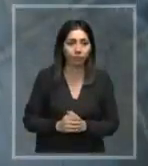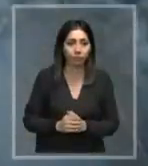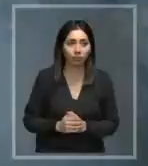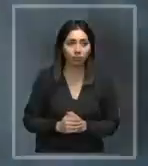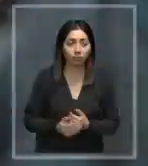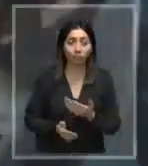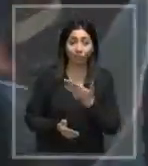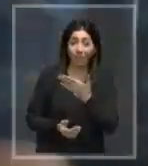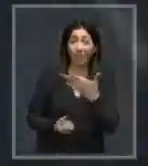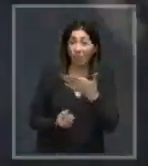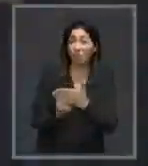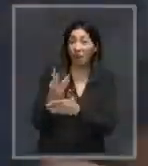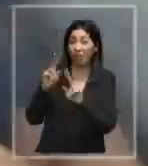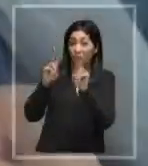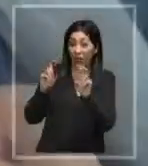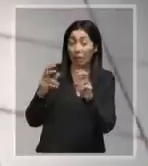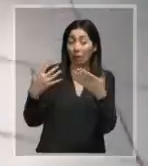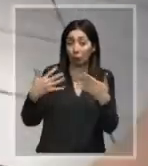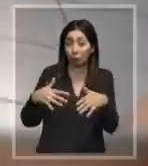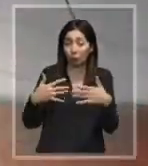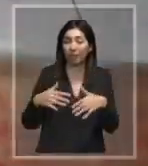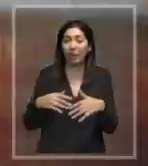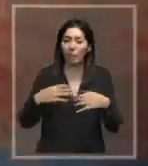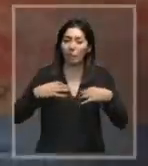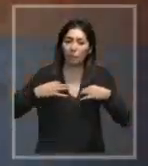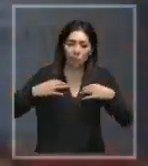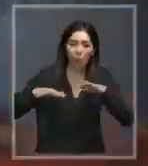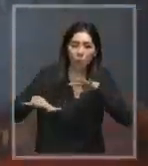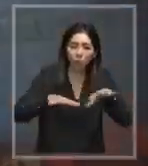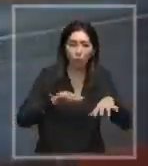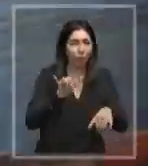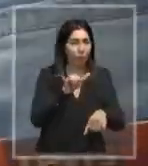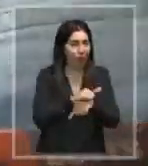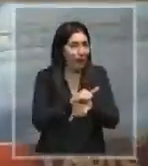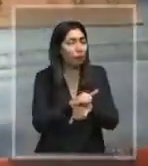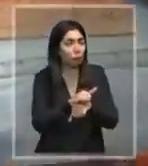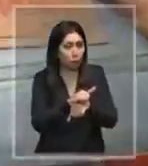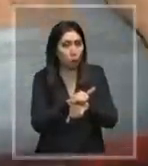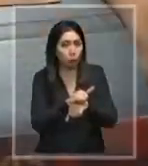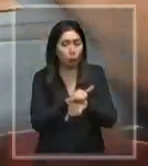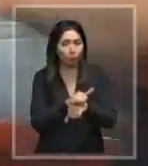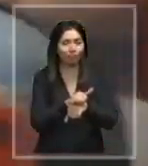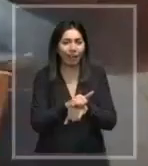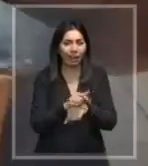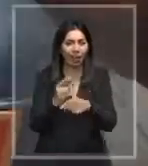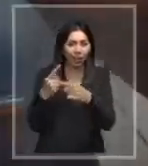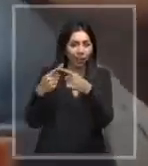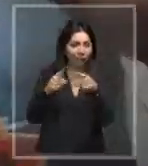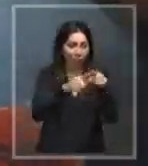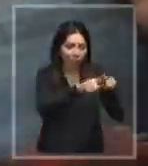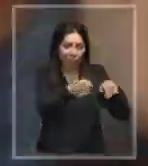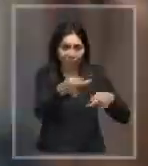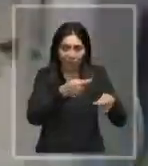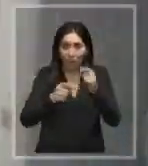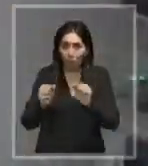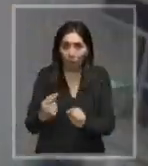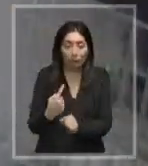en desarrollo respecto a la falsificación de productos que podría tener en la lupa a gran parte del retail.